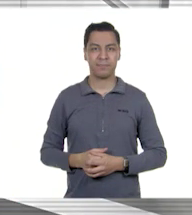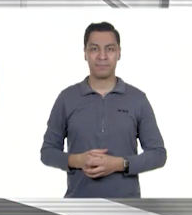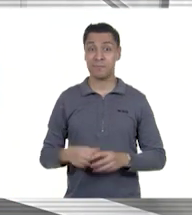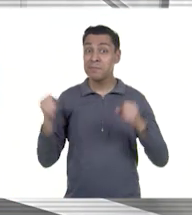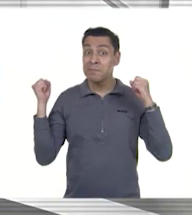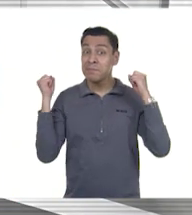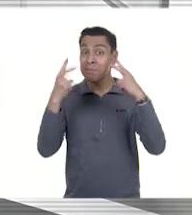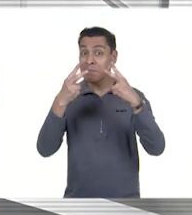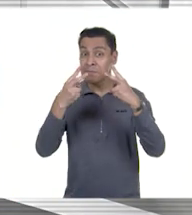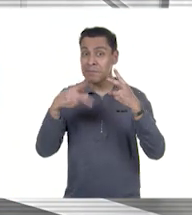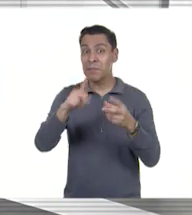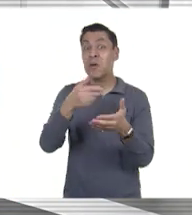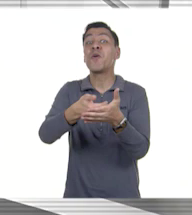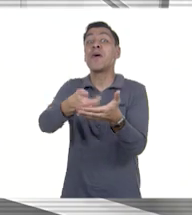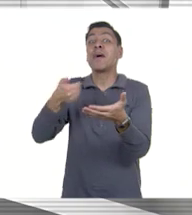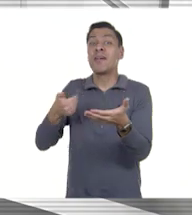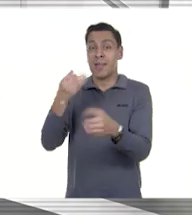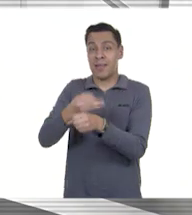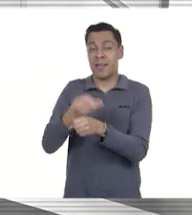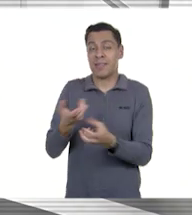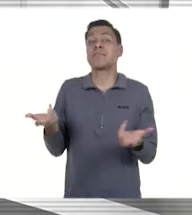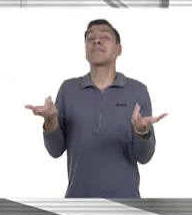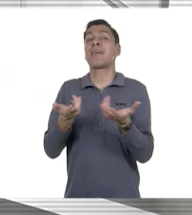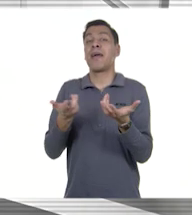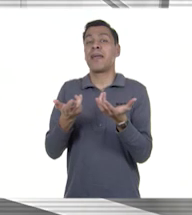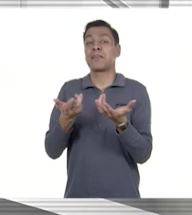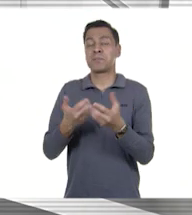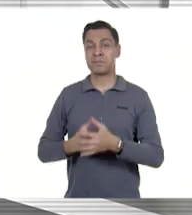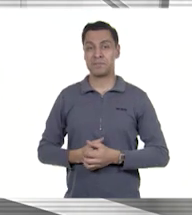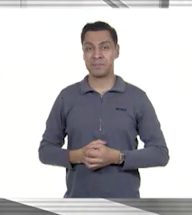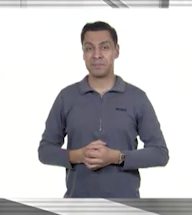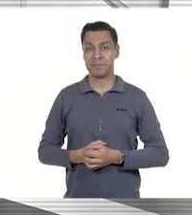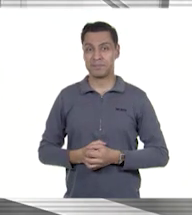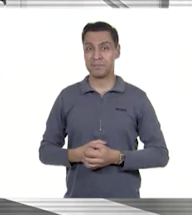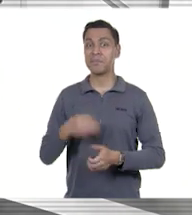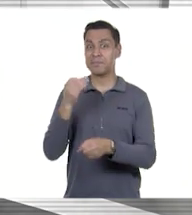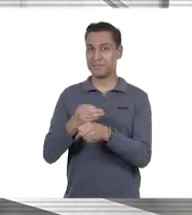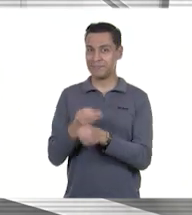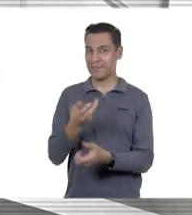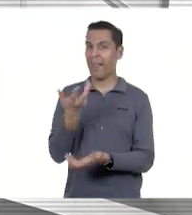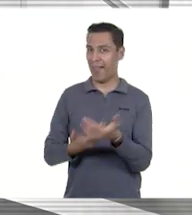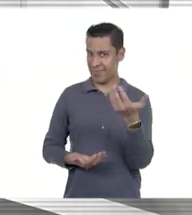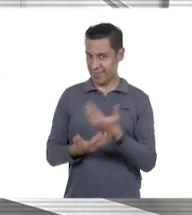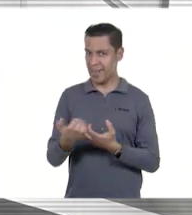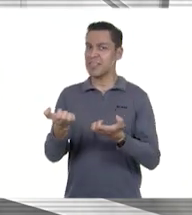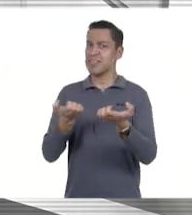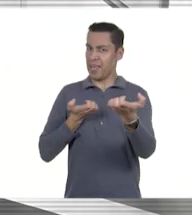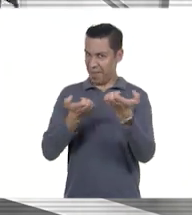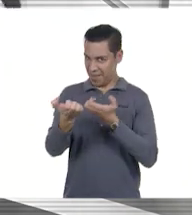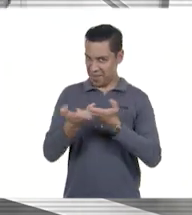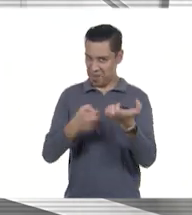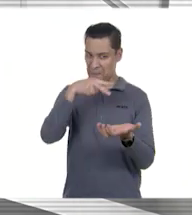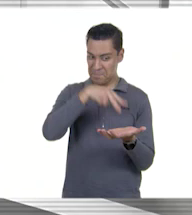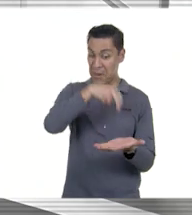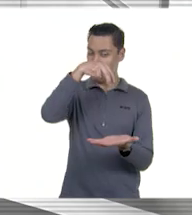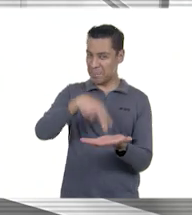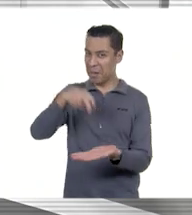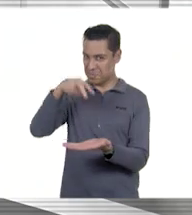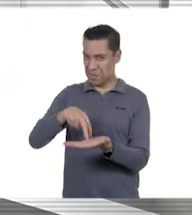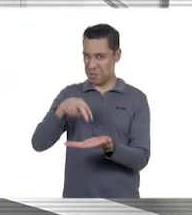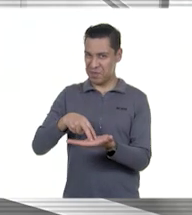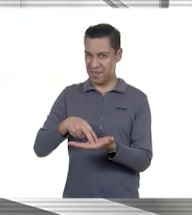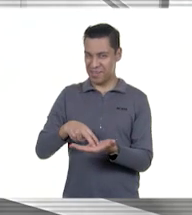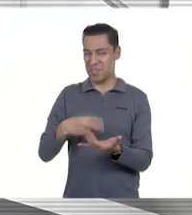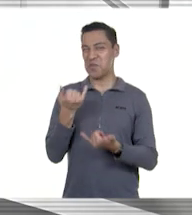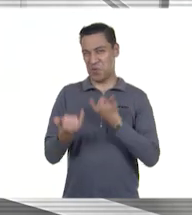Nos vamos, pero ¿a dónde vamos, Lenny? Antes de irnos, ¿qué nos vas a invitar a hacer? Nos vamos a hacer ejercicio. ¿Qué te parece si nos vamos brincando con un pie? ¡Me encanta la